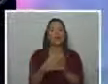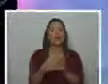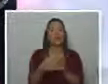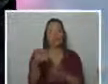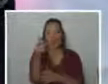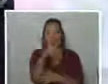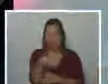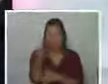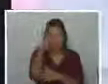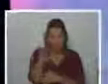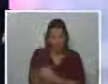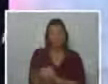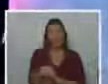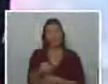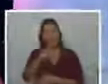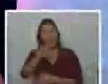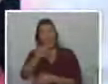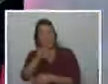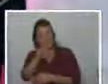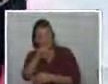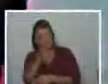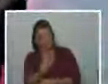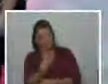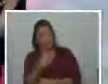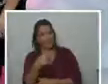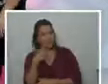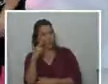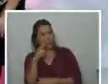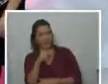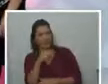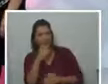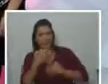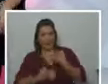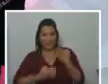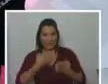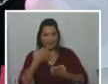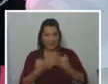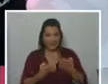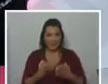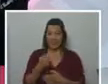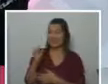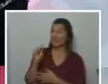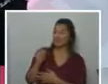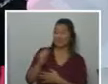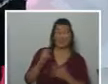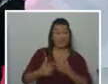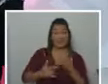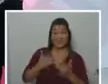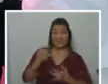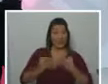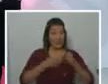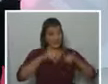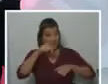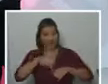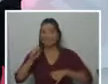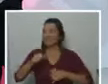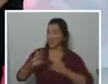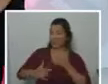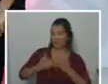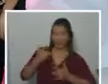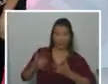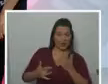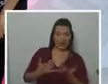mil colones. Doña María, gracias. Yo la vi un poco emocionada, ¿cierto? ¿Le emociona estar aquí? ¿Sí? Sí. Está